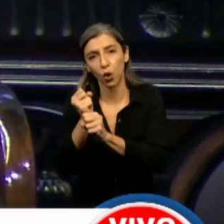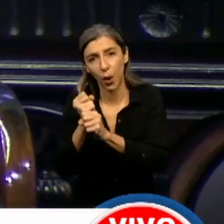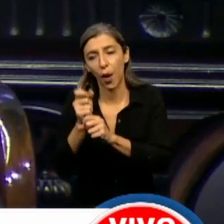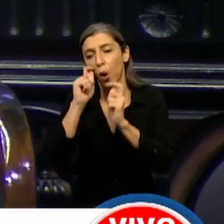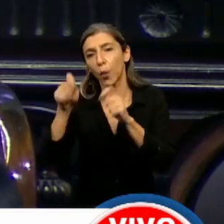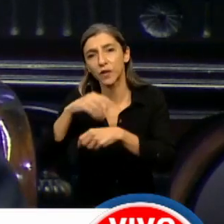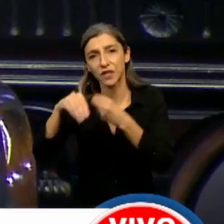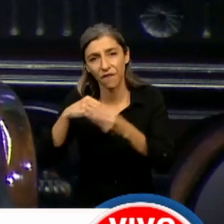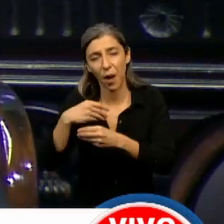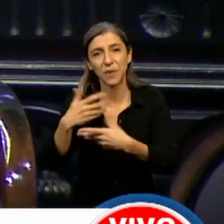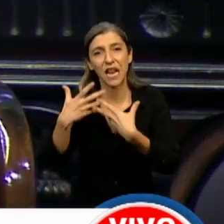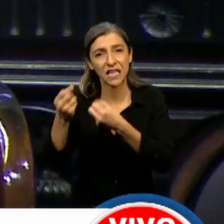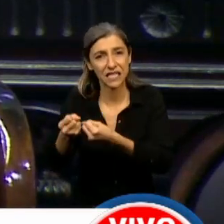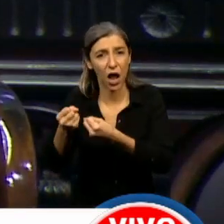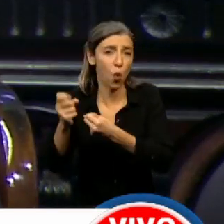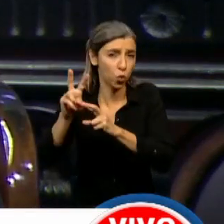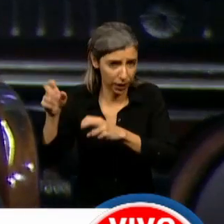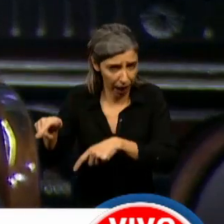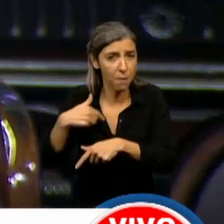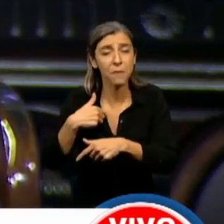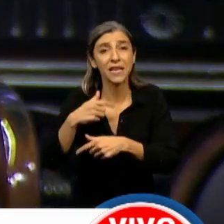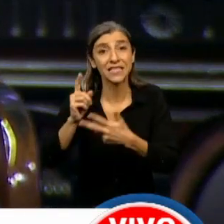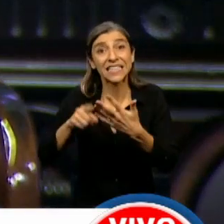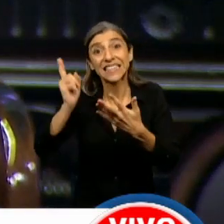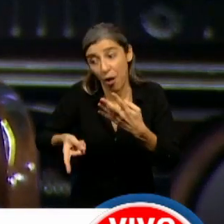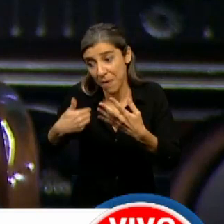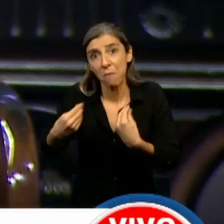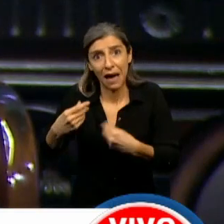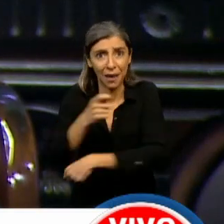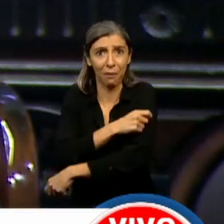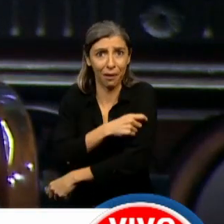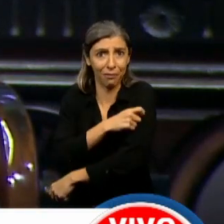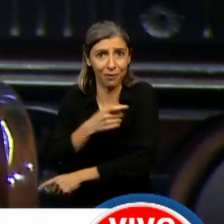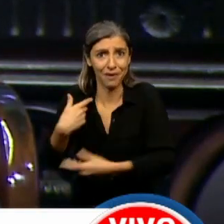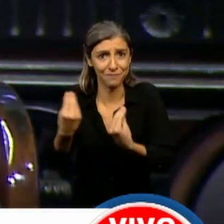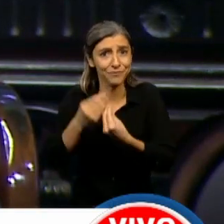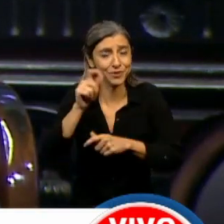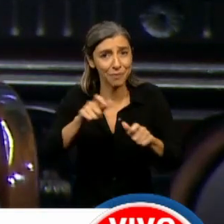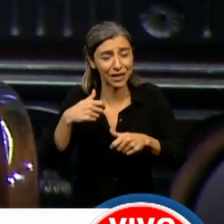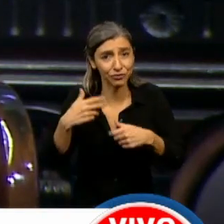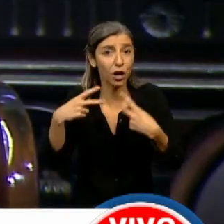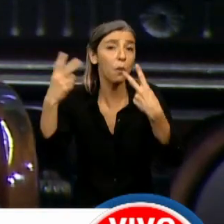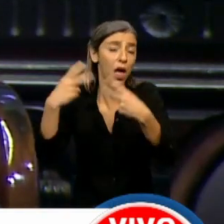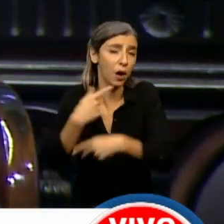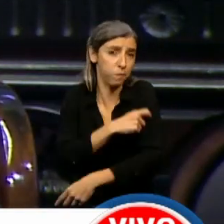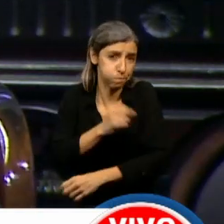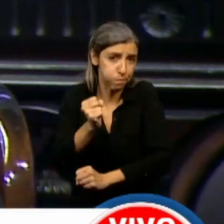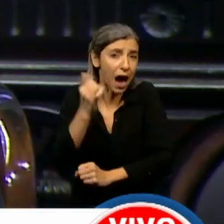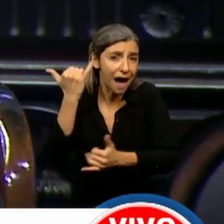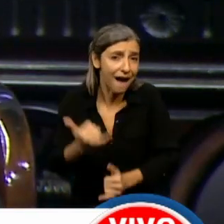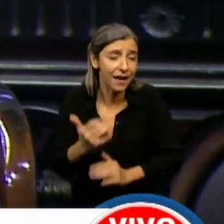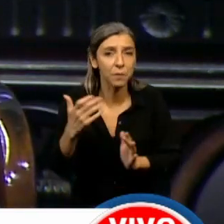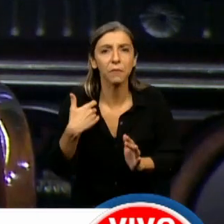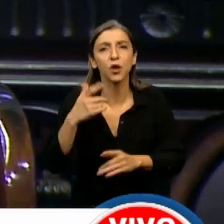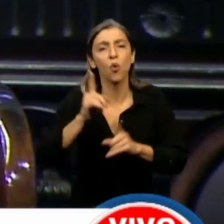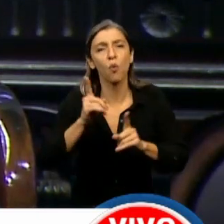temas de salud e incluso para poder vacunarse. Muchos de los argentinos que viajaron están vacunados. Hay gente que